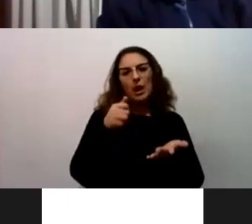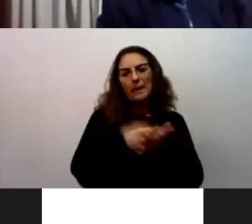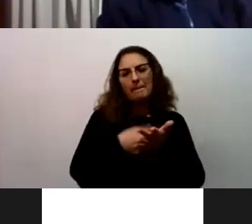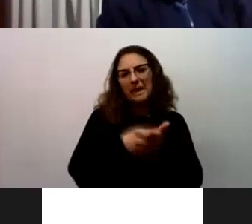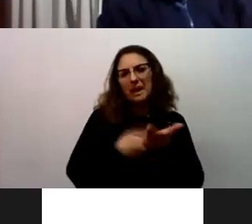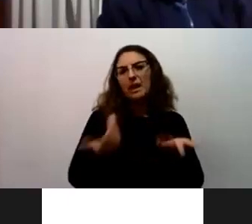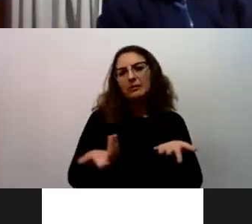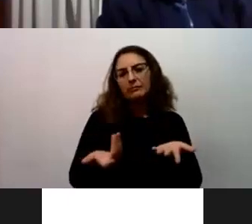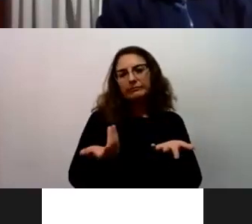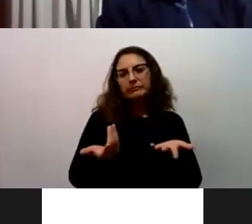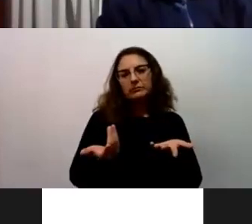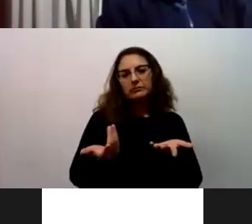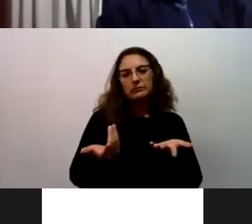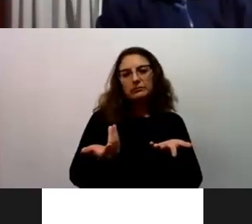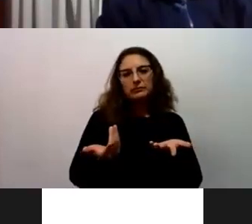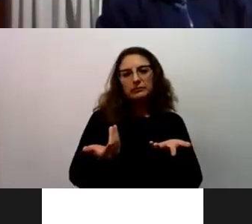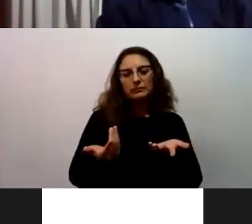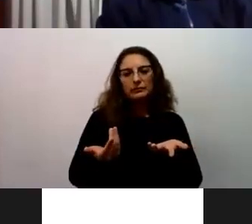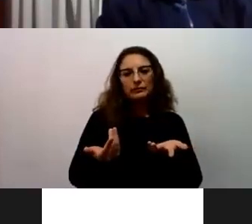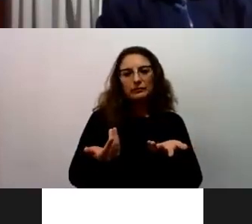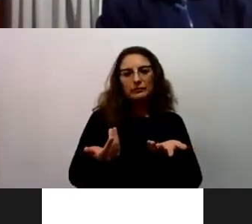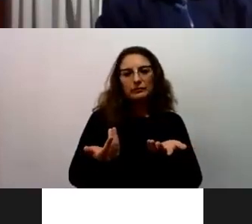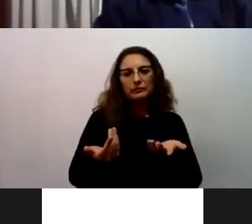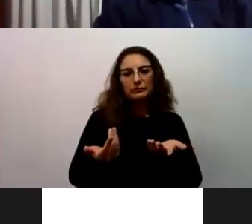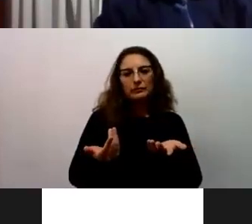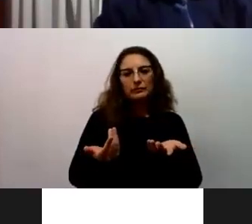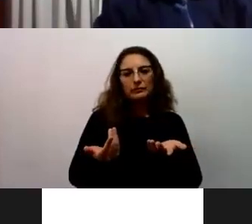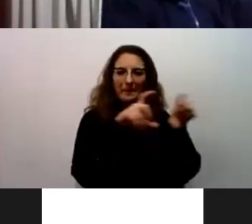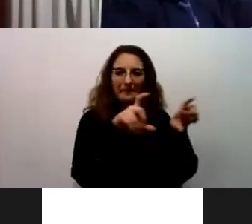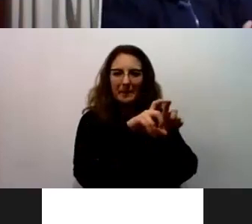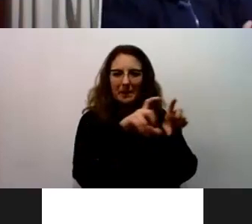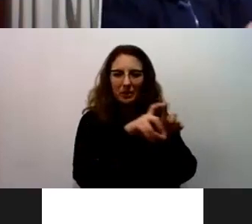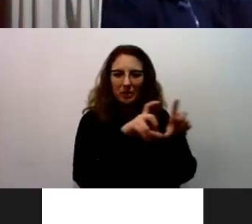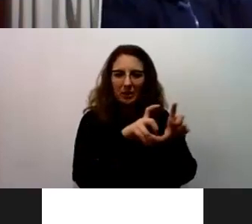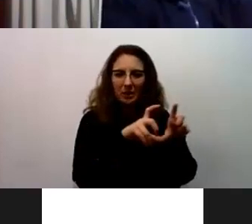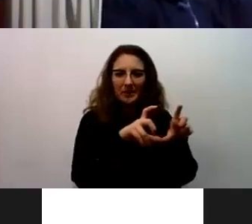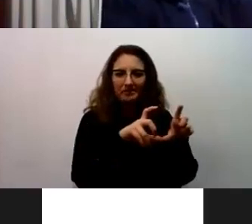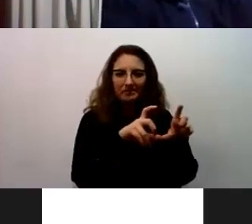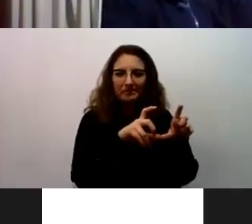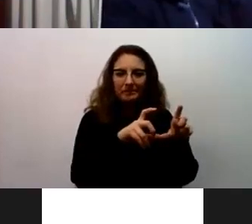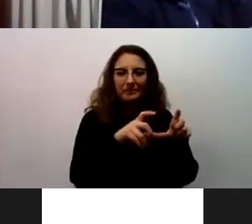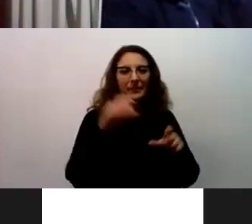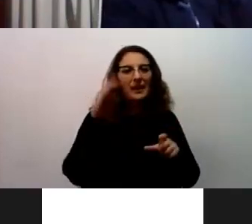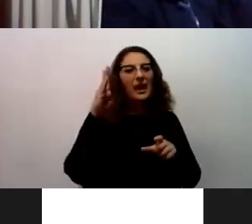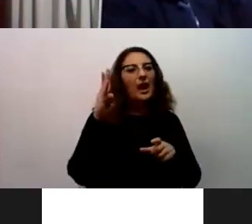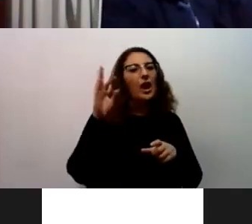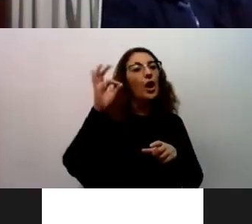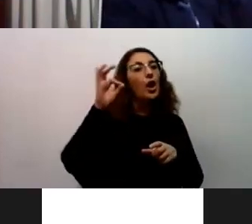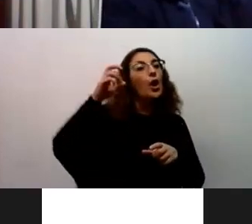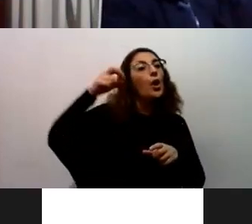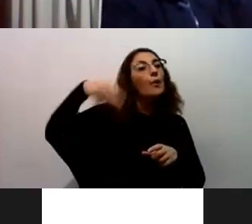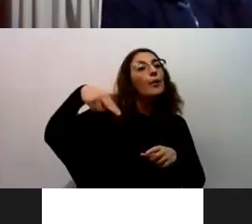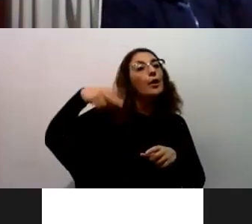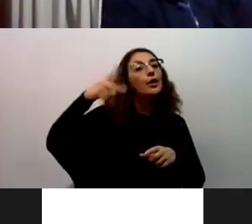mención de una nota de Von Jering que tiene que